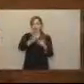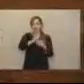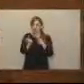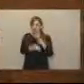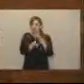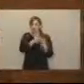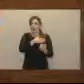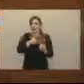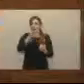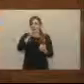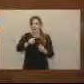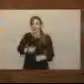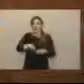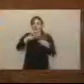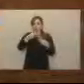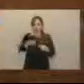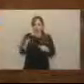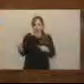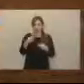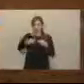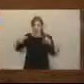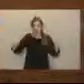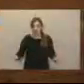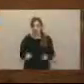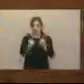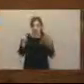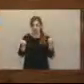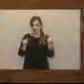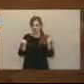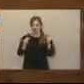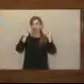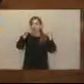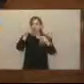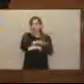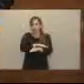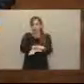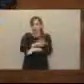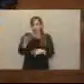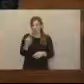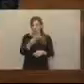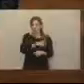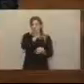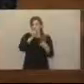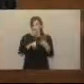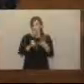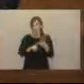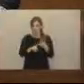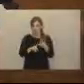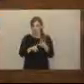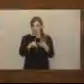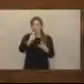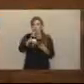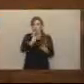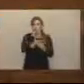que tengan también una respuesta y una actuación por parte del Consejo de Gobierno. En tercer lugar, el tercer punto,